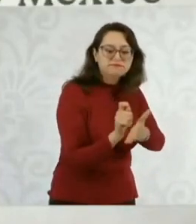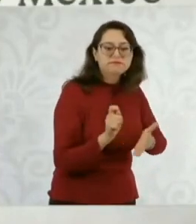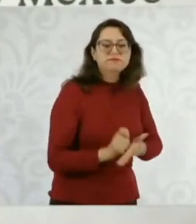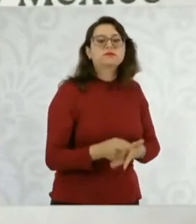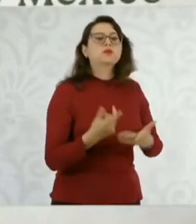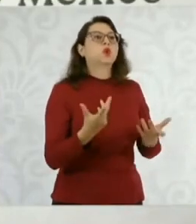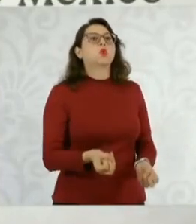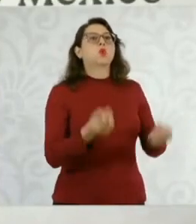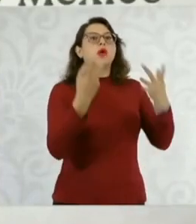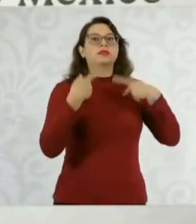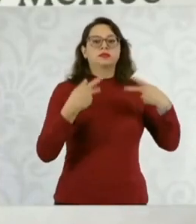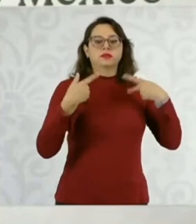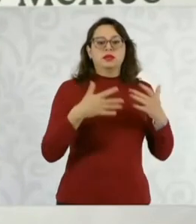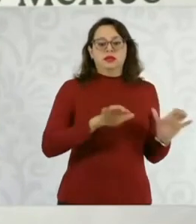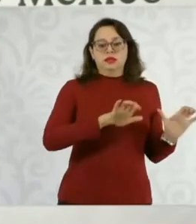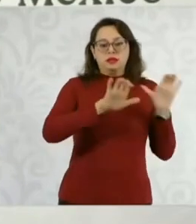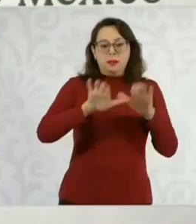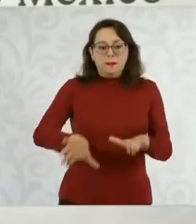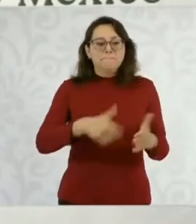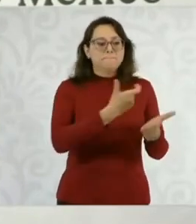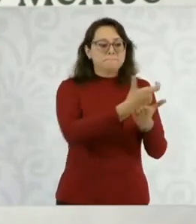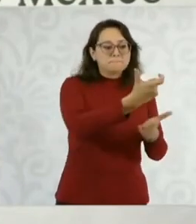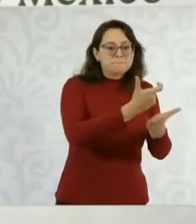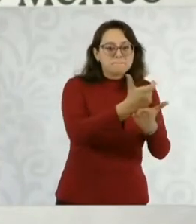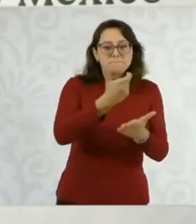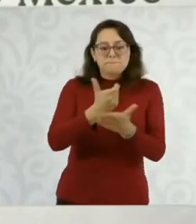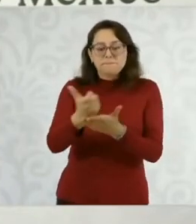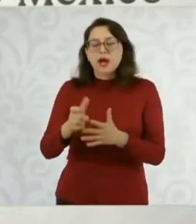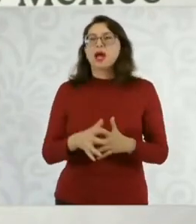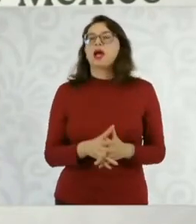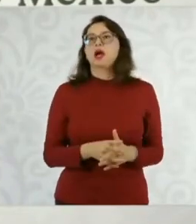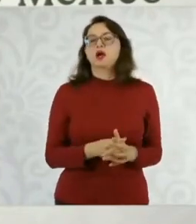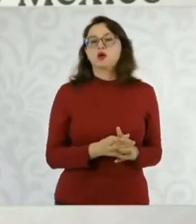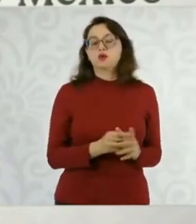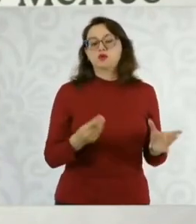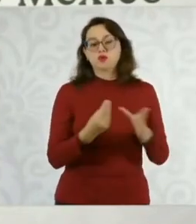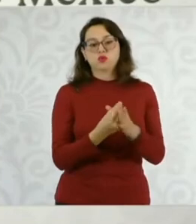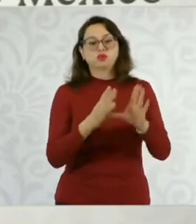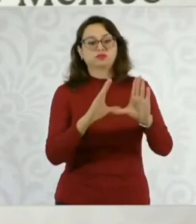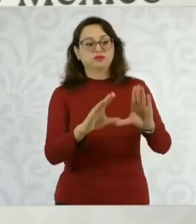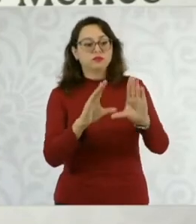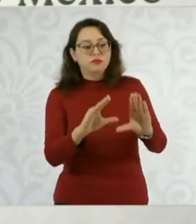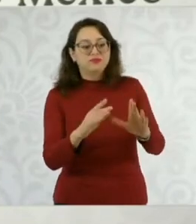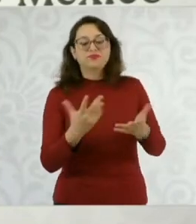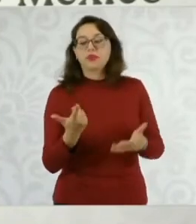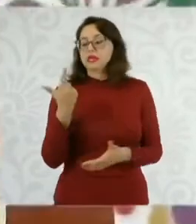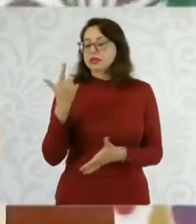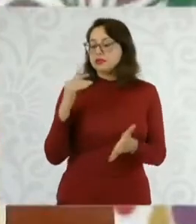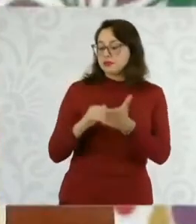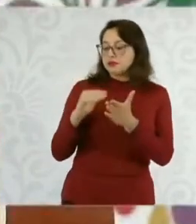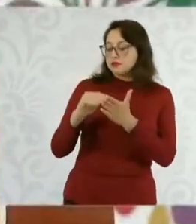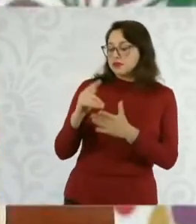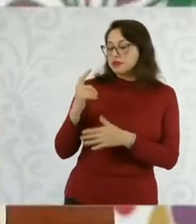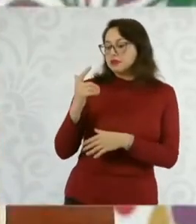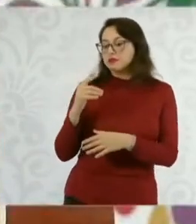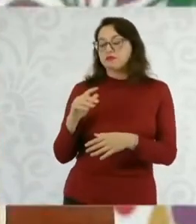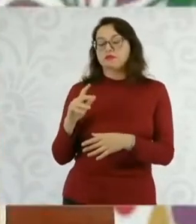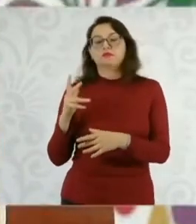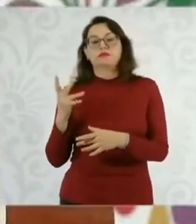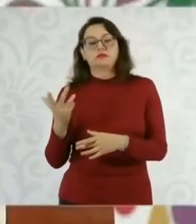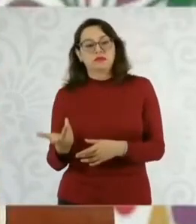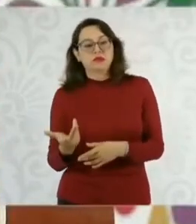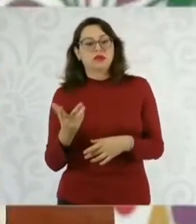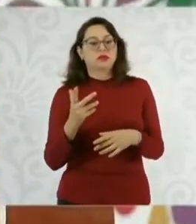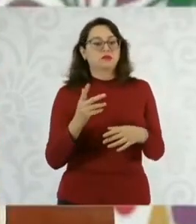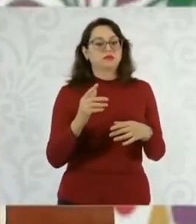se contratan, ganan tanto, y si son 7,000 millones, pues en vez de ser tantos,